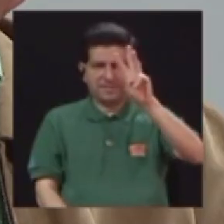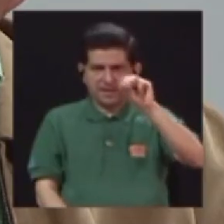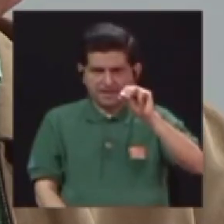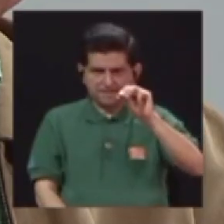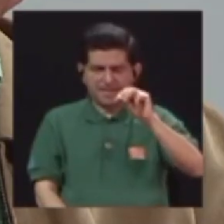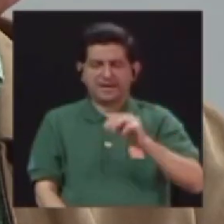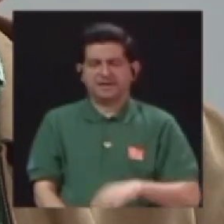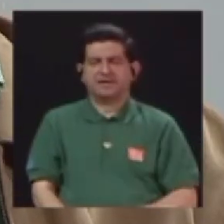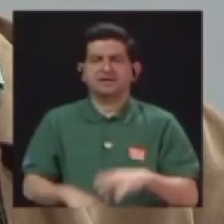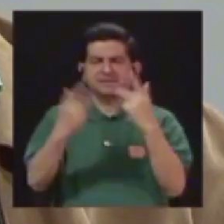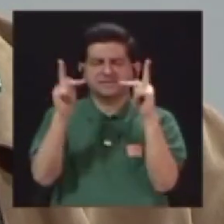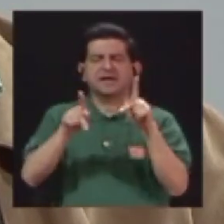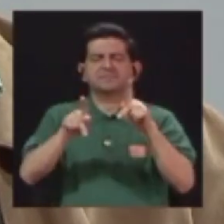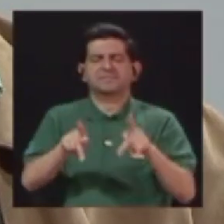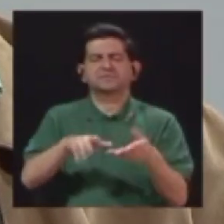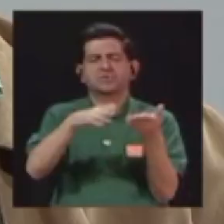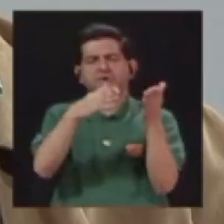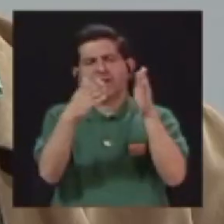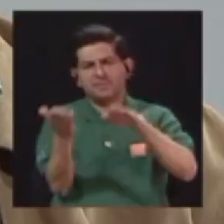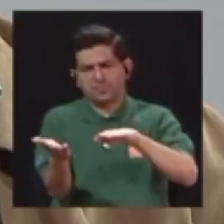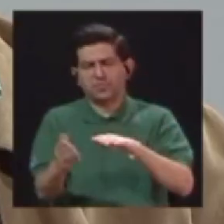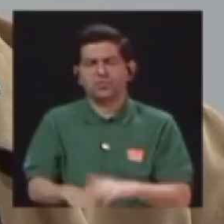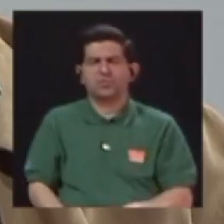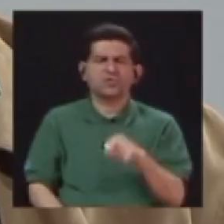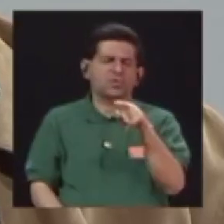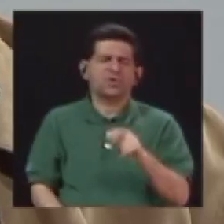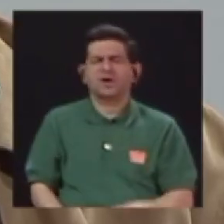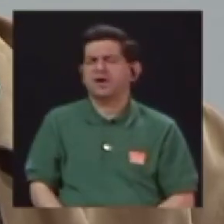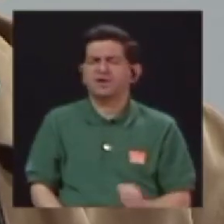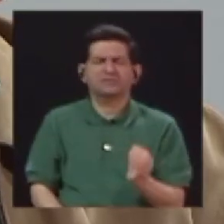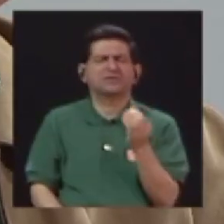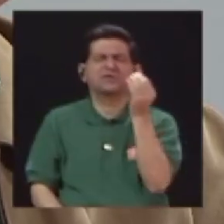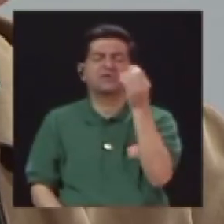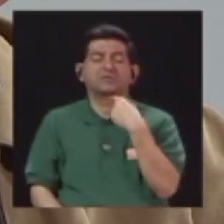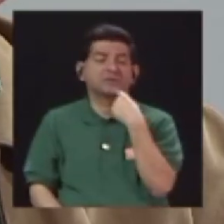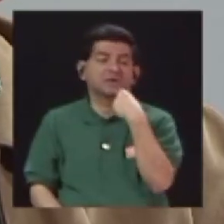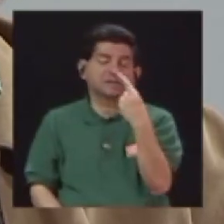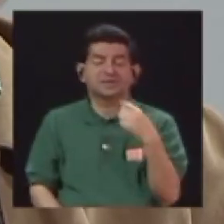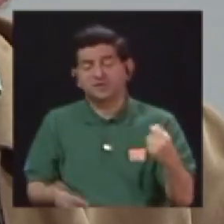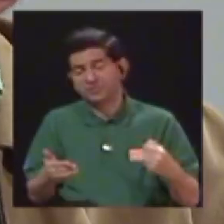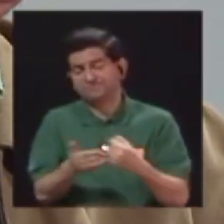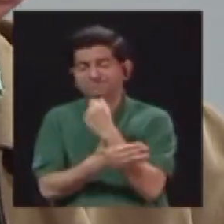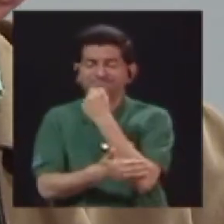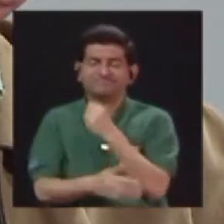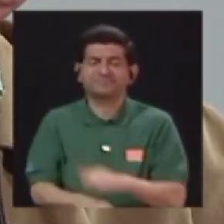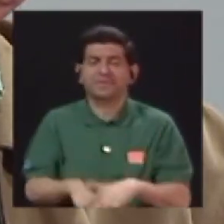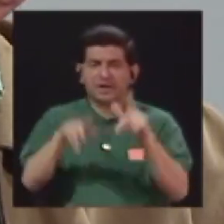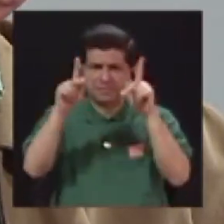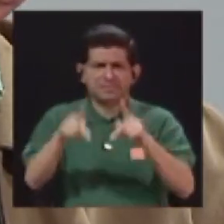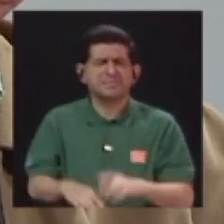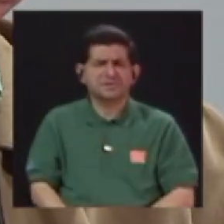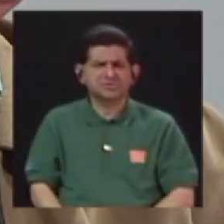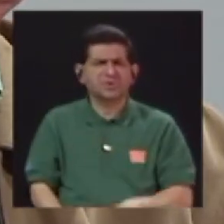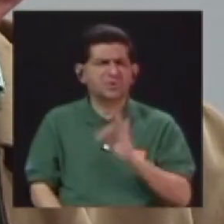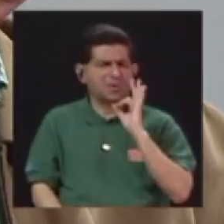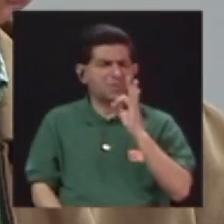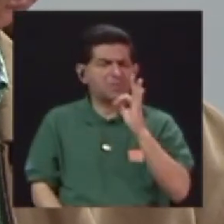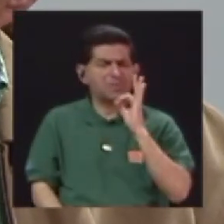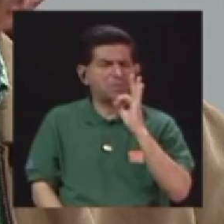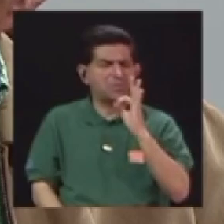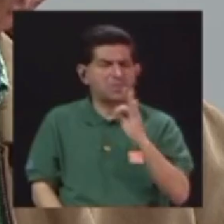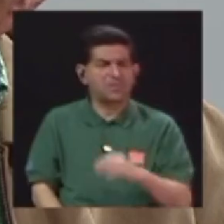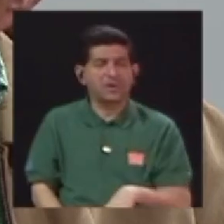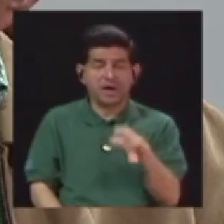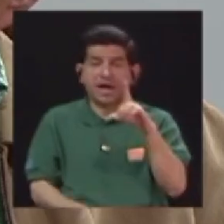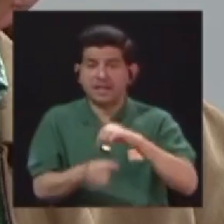desafortunadamente muerto a muy temprana edad, digo yo desafortunadamente porque era una persona muy prometedora que llegó